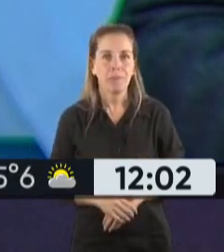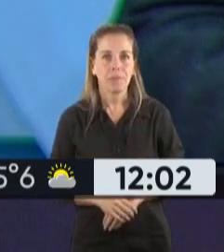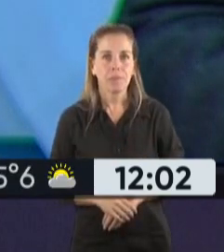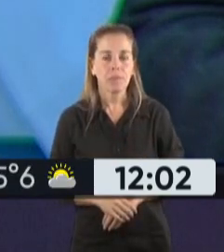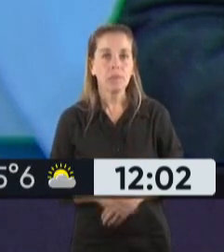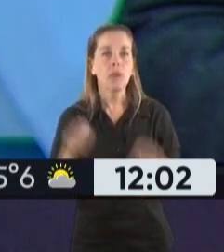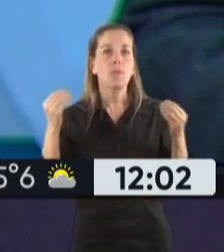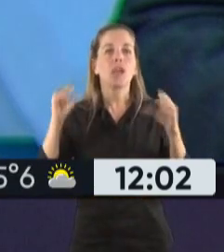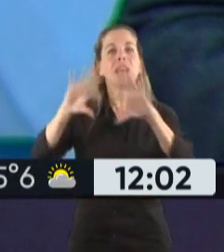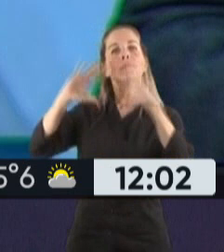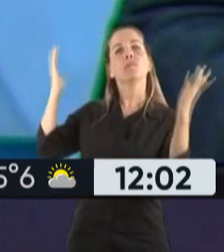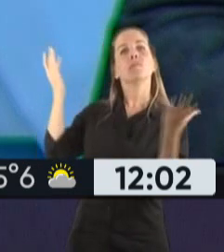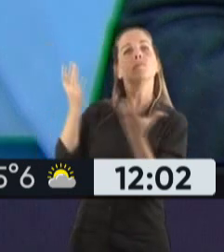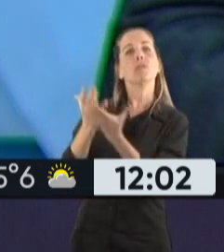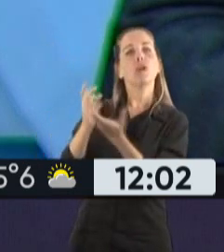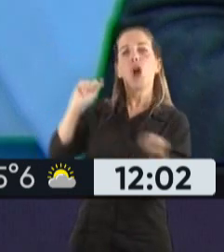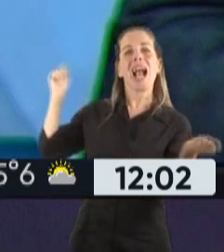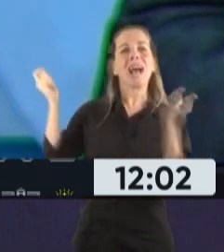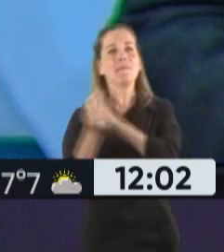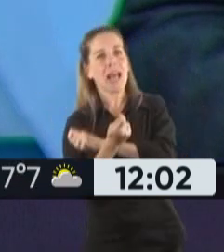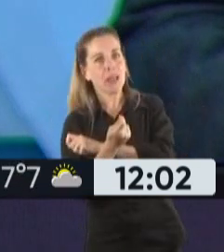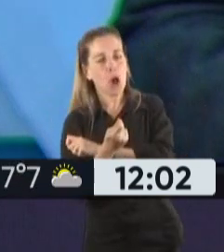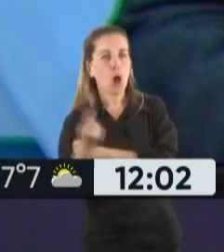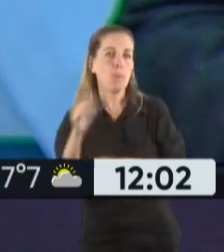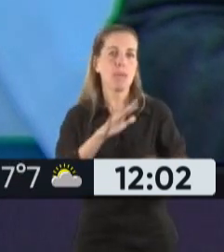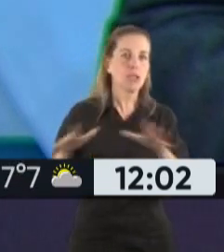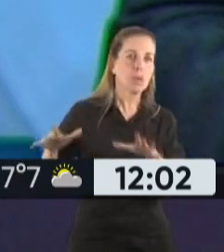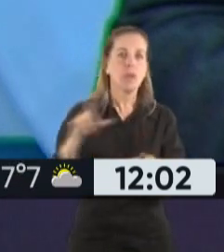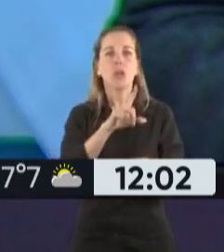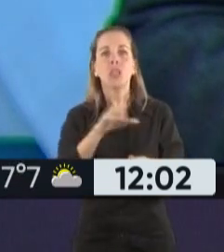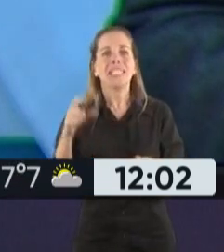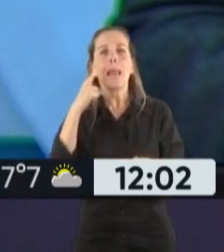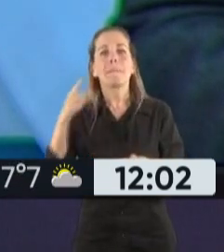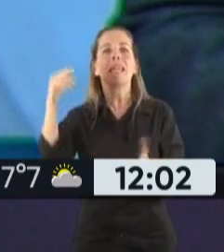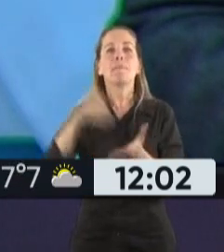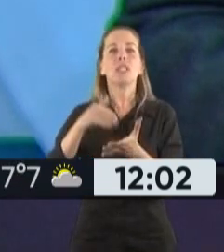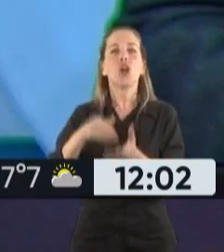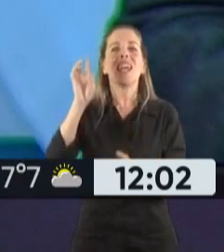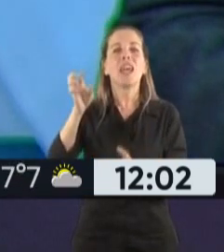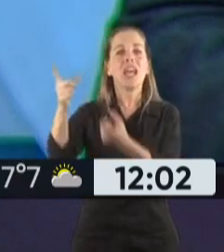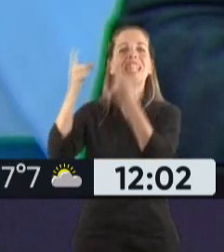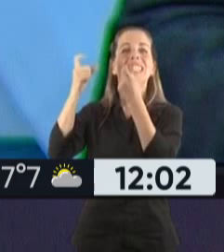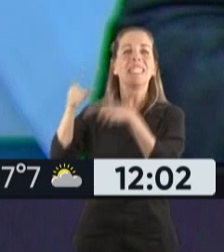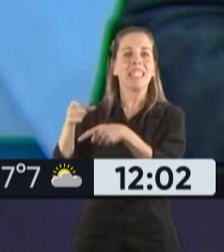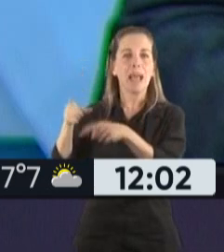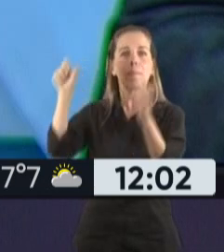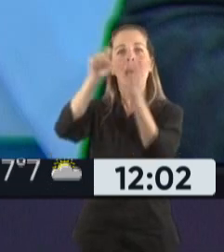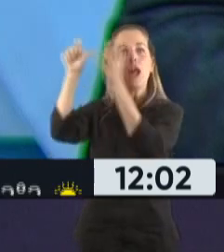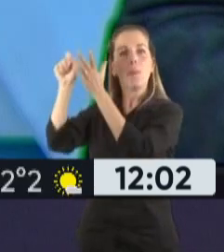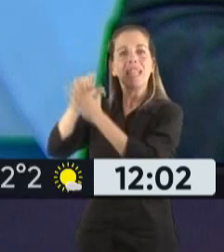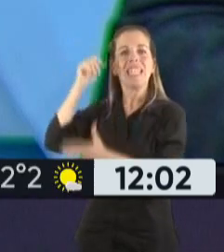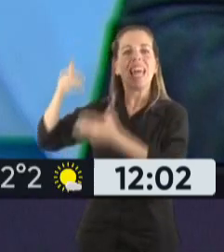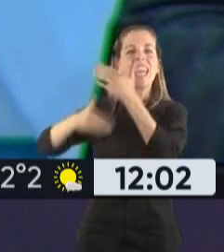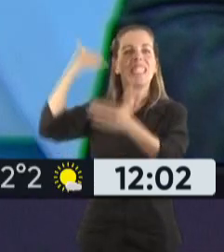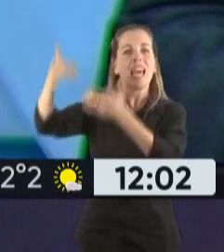Porque el mundo central, ¿qué dijo? Que iba a destinar 100.000 millones de dólares para que el mundo en desarrollo pueda hacer